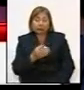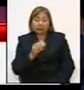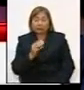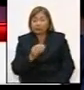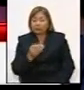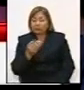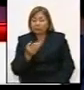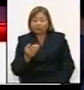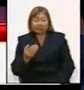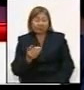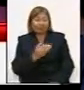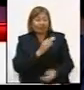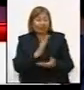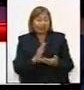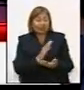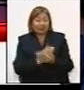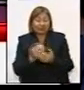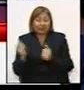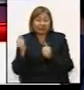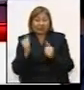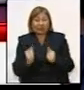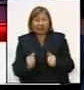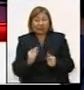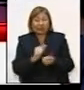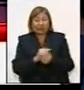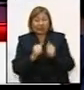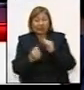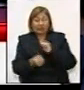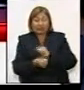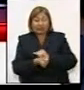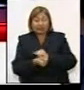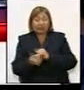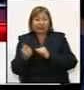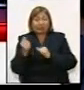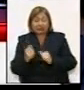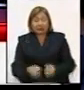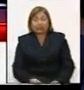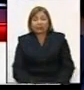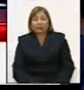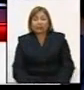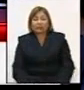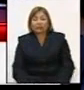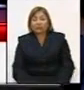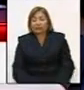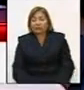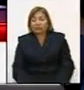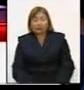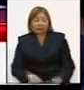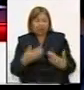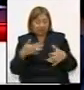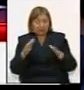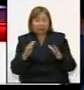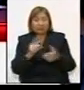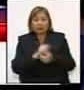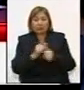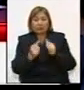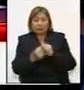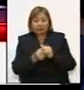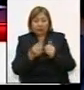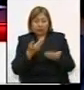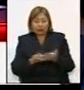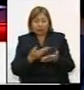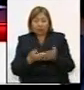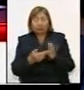hay un problema de equilibrio de poderes, que se quiere cambiar el equilibrio de poderes. Pero es que el equilibrio de poderes ya se cambió. Lo más